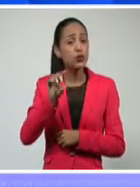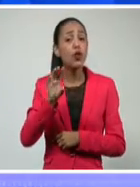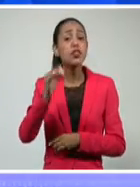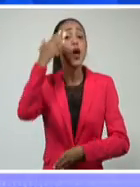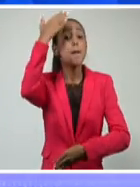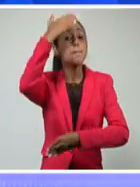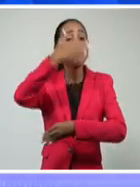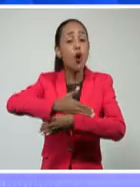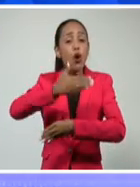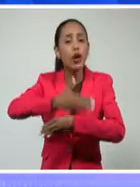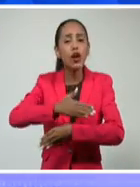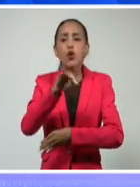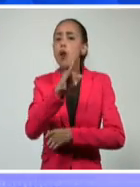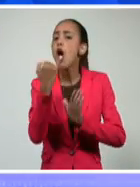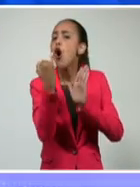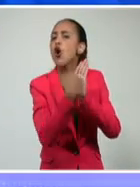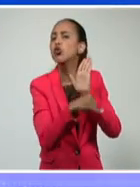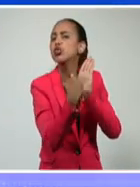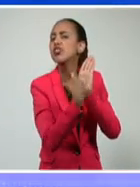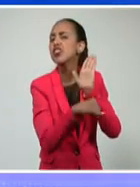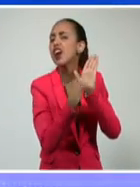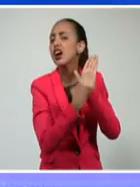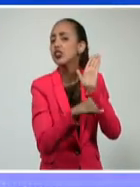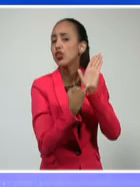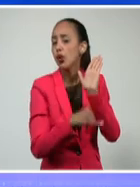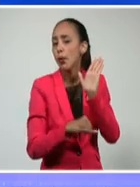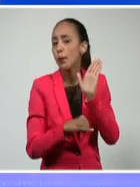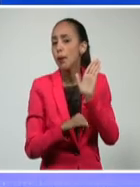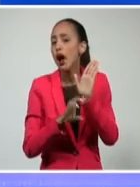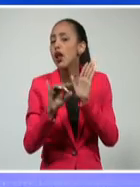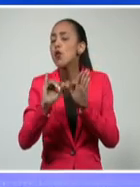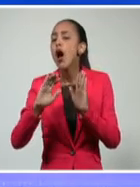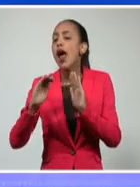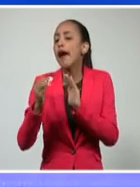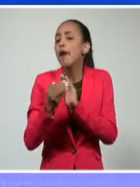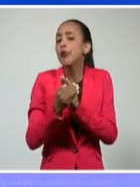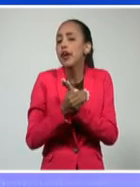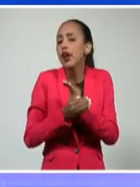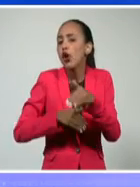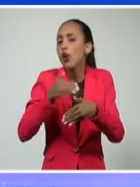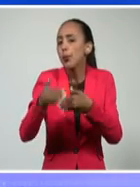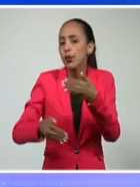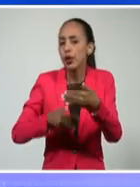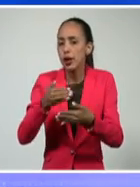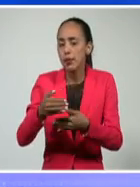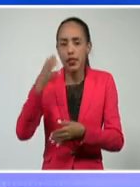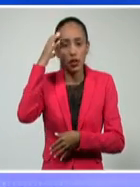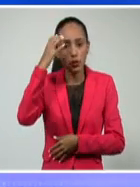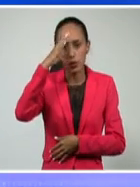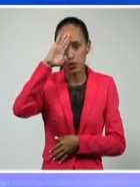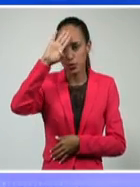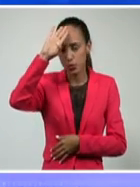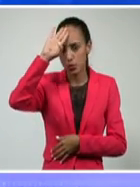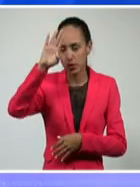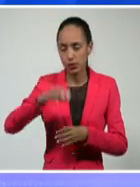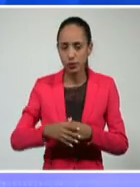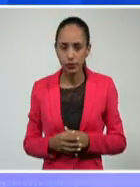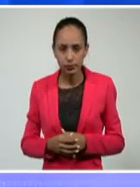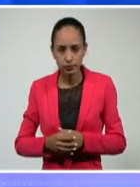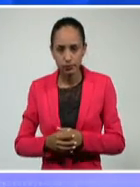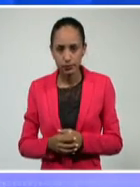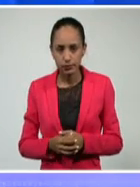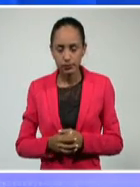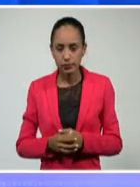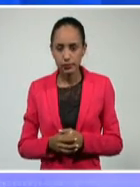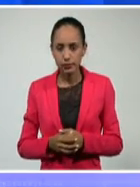es una justificación para encubrir las ineficiencias en la gestión del gobierno cubano. Y yo no me atrevería a juzgar a quien dirige